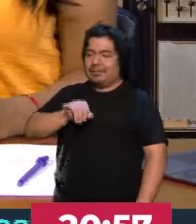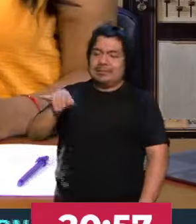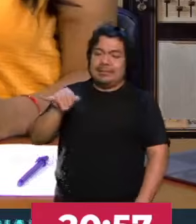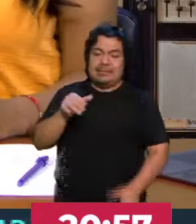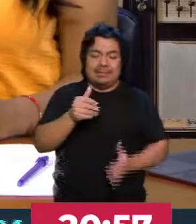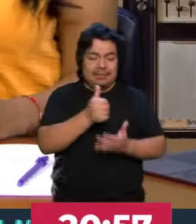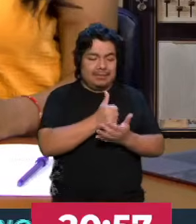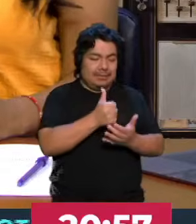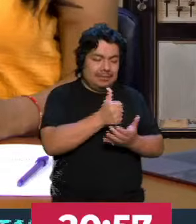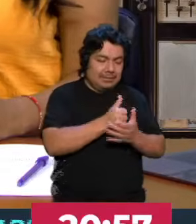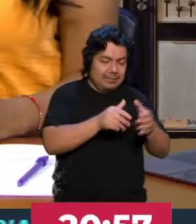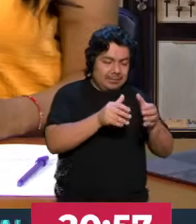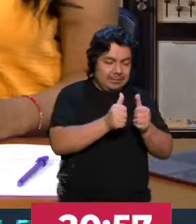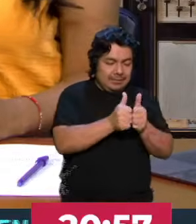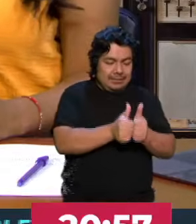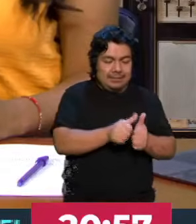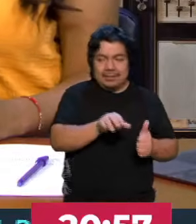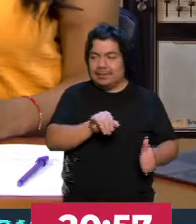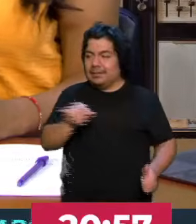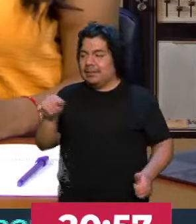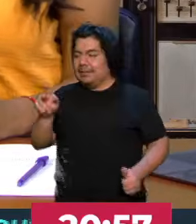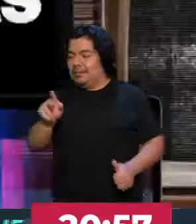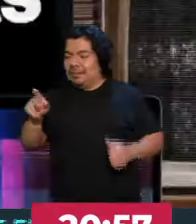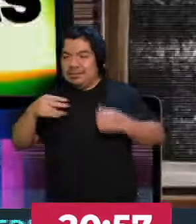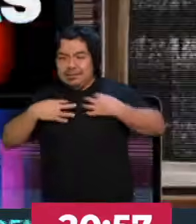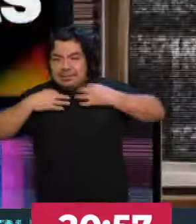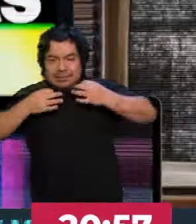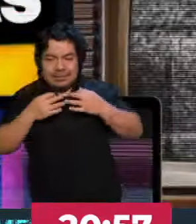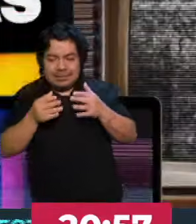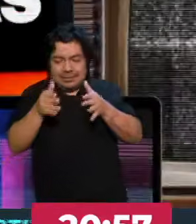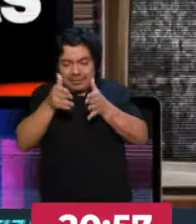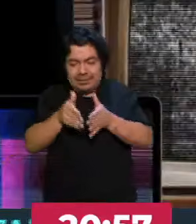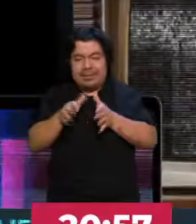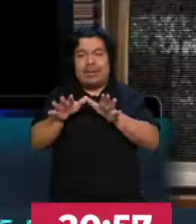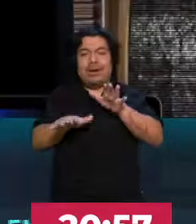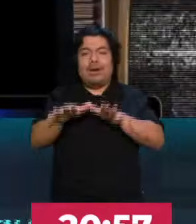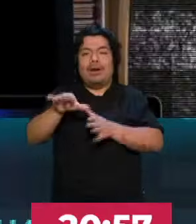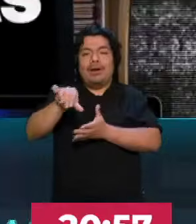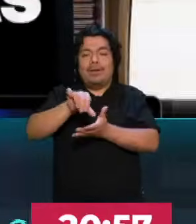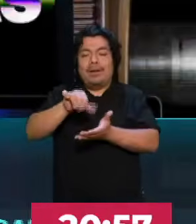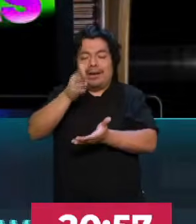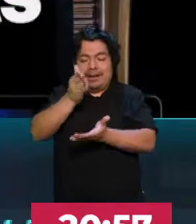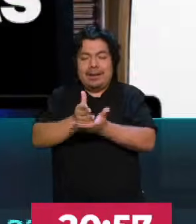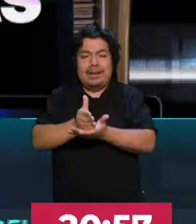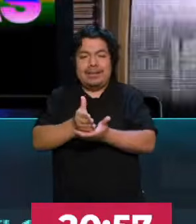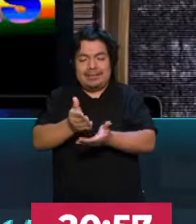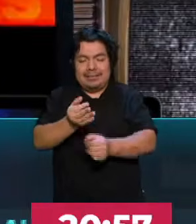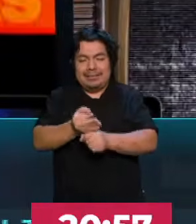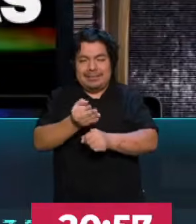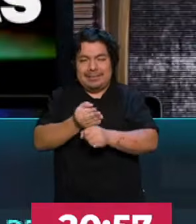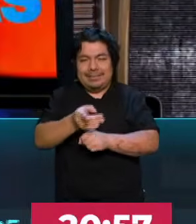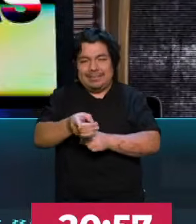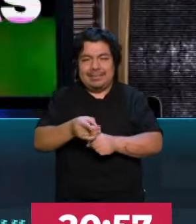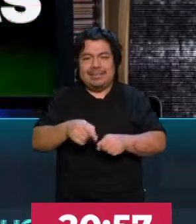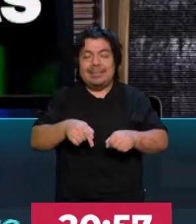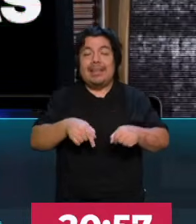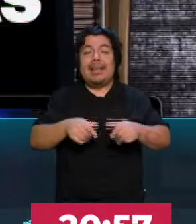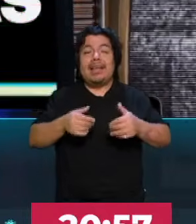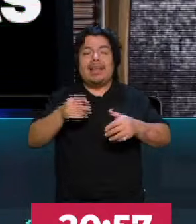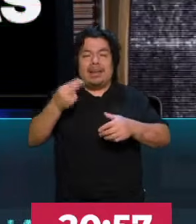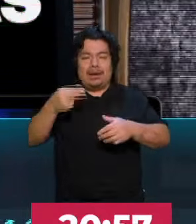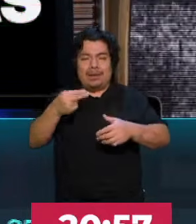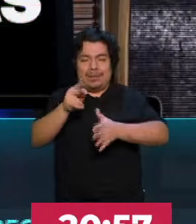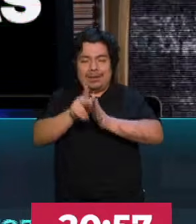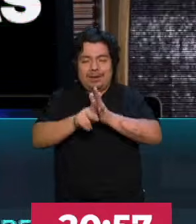la ciudad o te quedas en el pueblo. Claro. Esta cosa está en medio, ¿no? Y eso es lo que nos está contando el penalti más largo